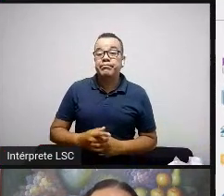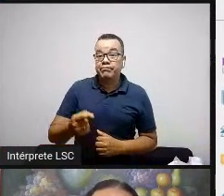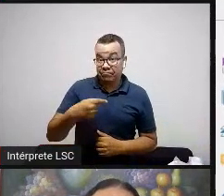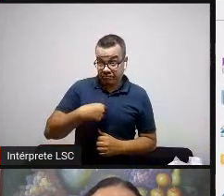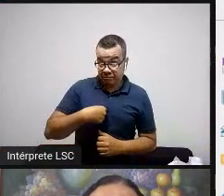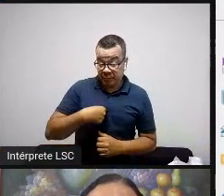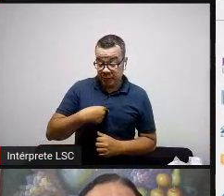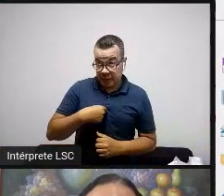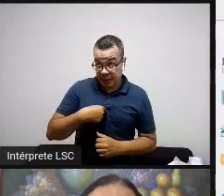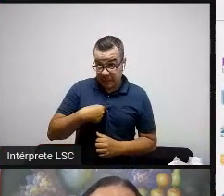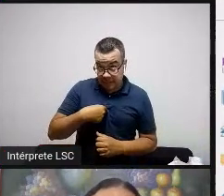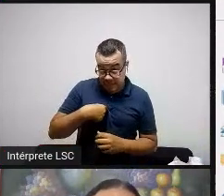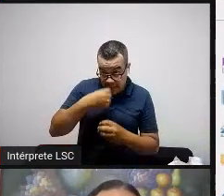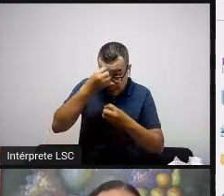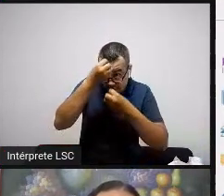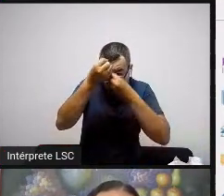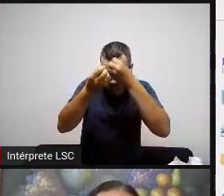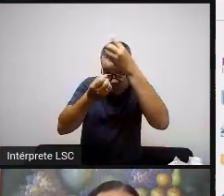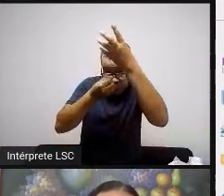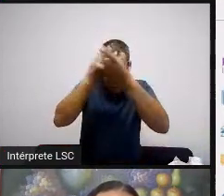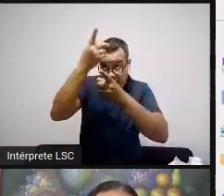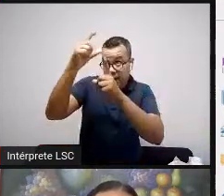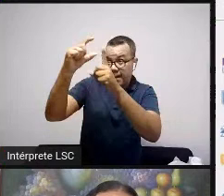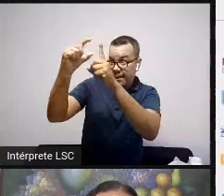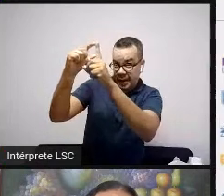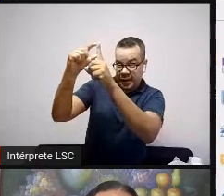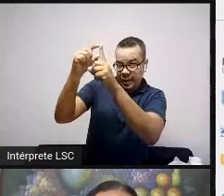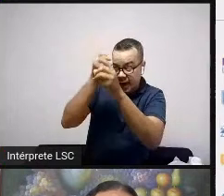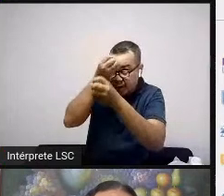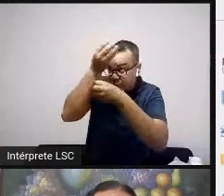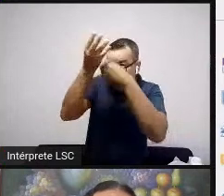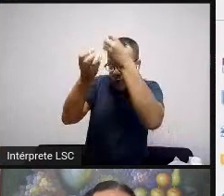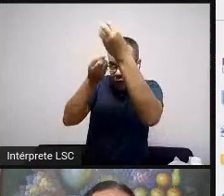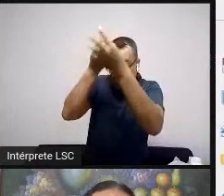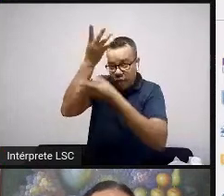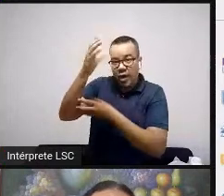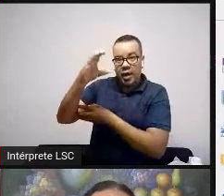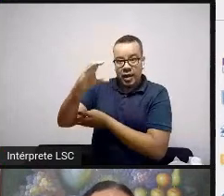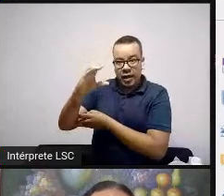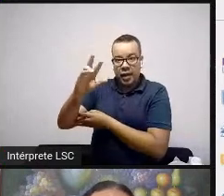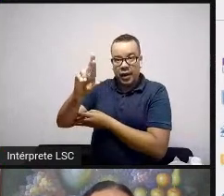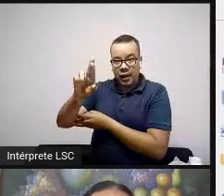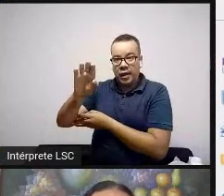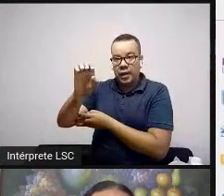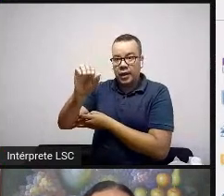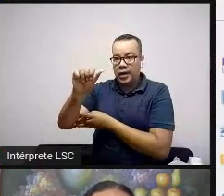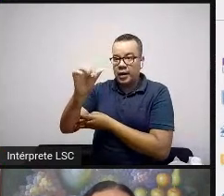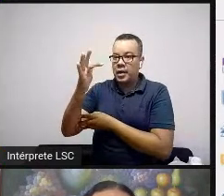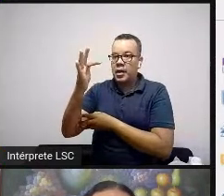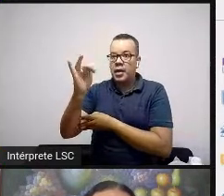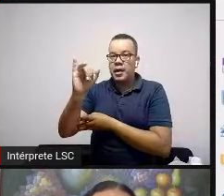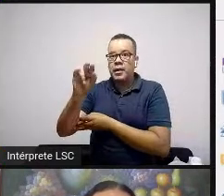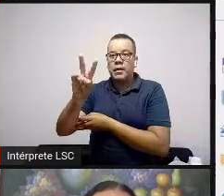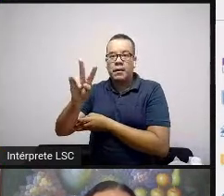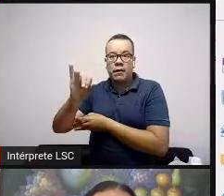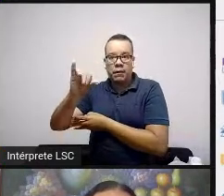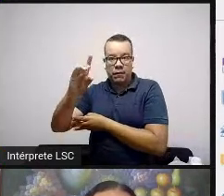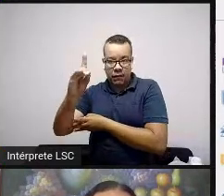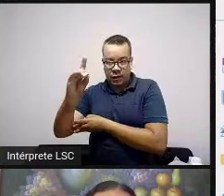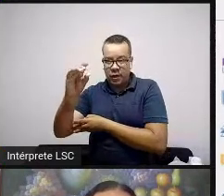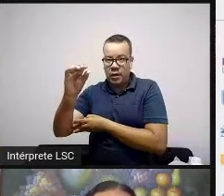creatividad ya no es una cuestión idealizada del coeficiente intelectual de